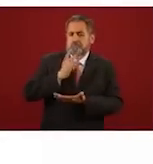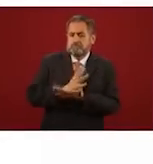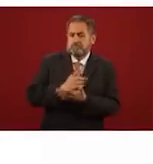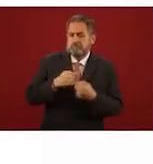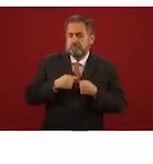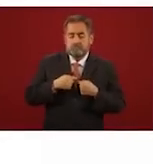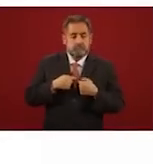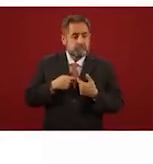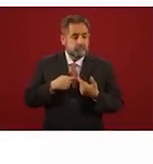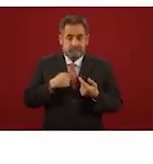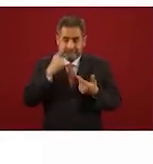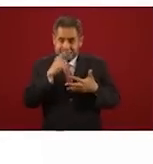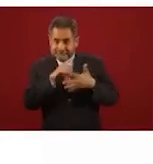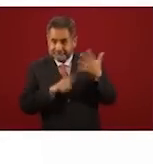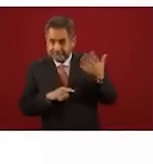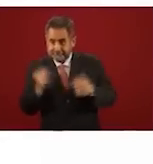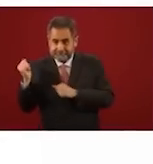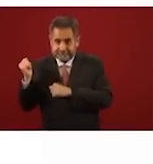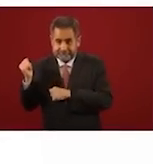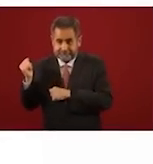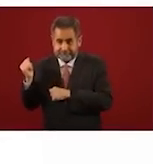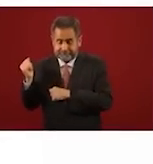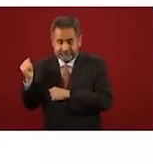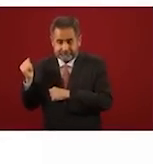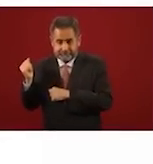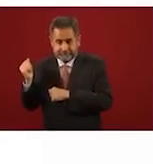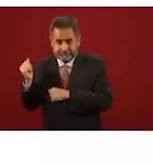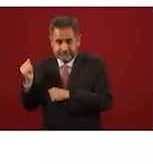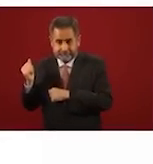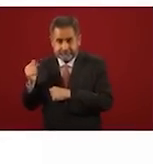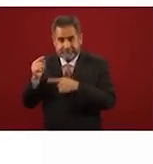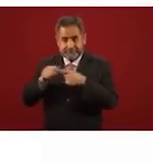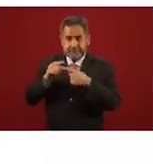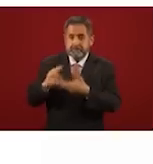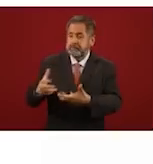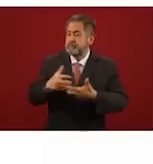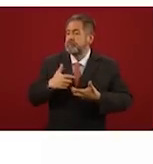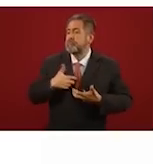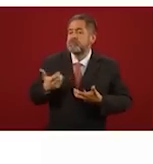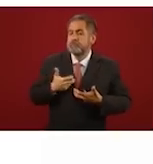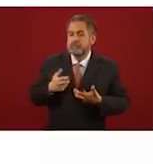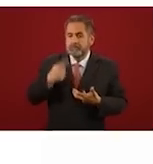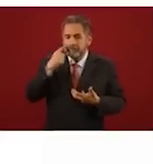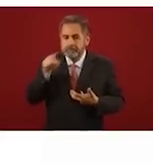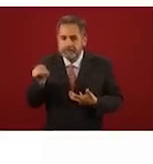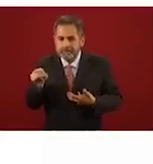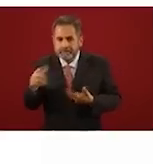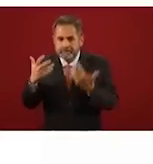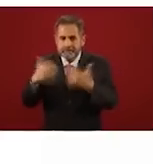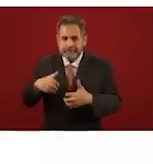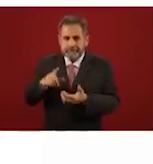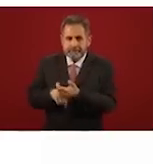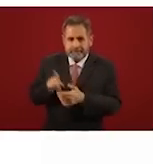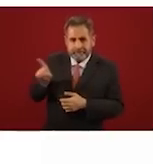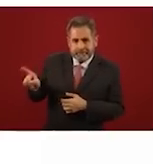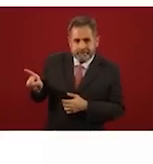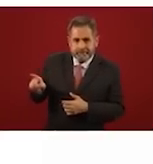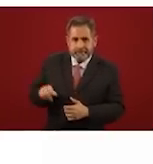toda la venta de medicamentos y esa empresa en particular, PISA,